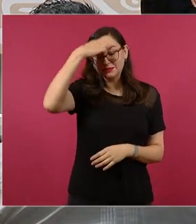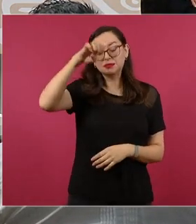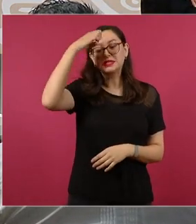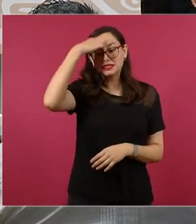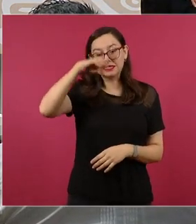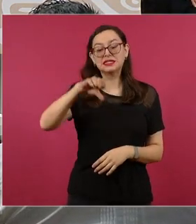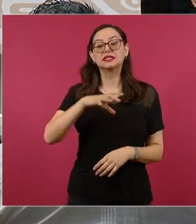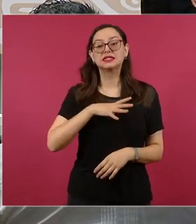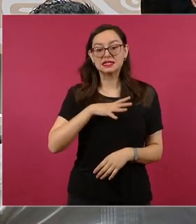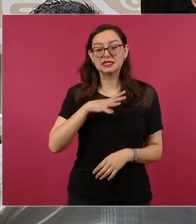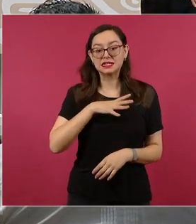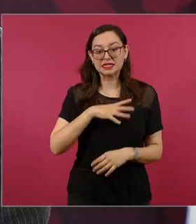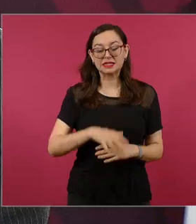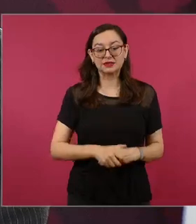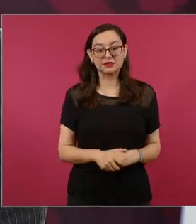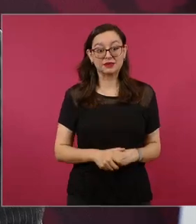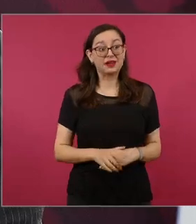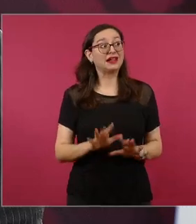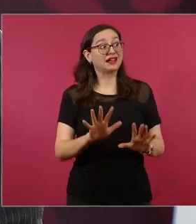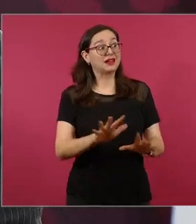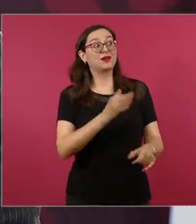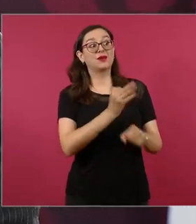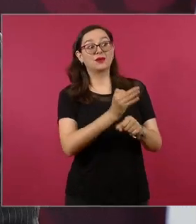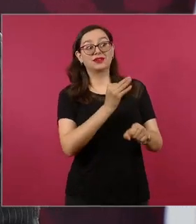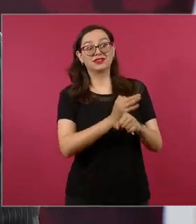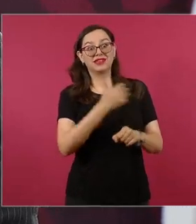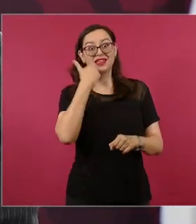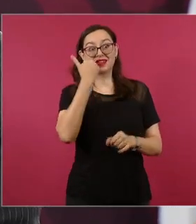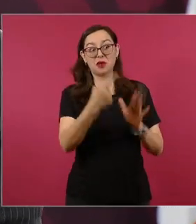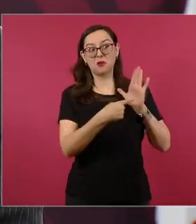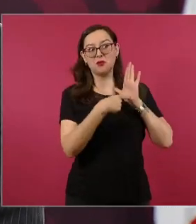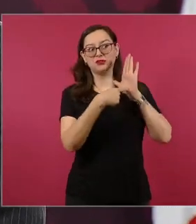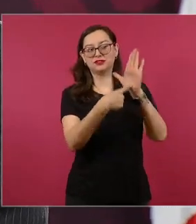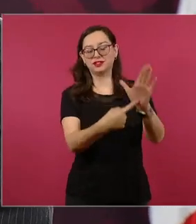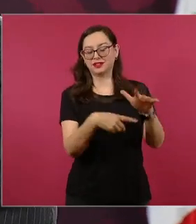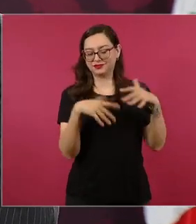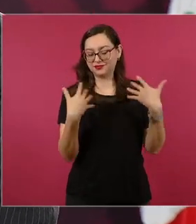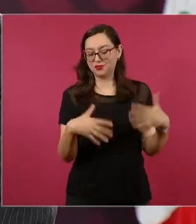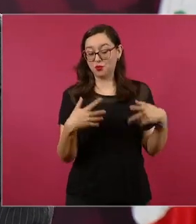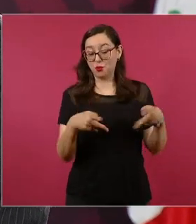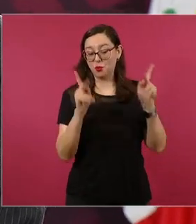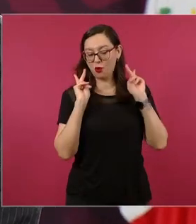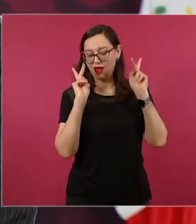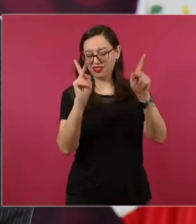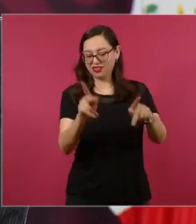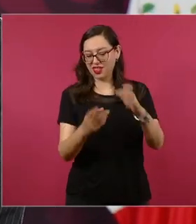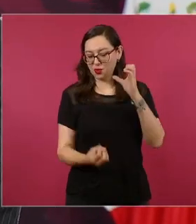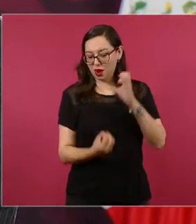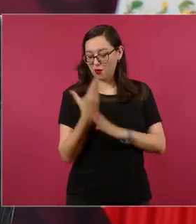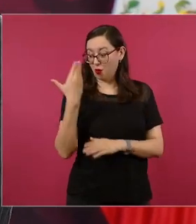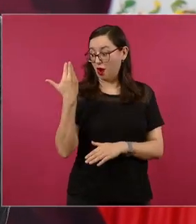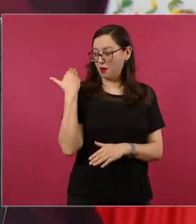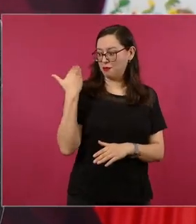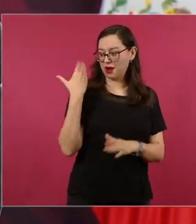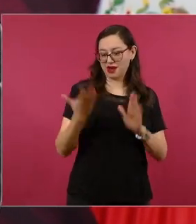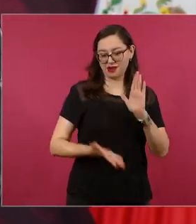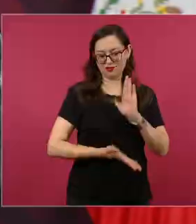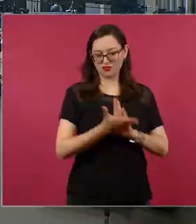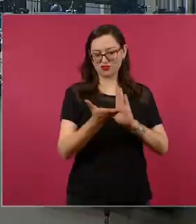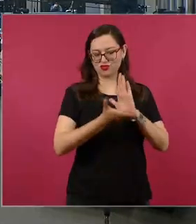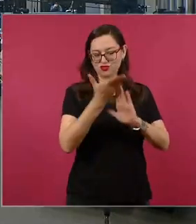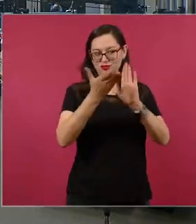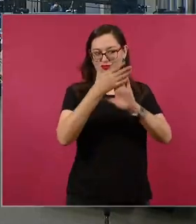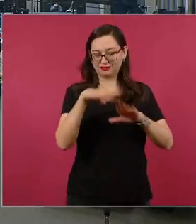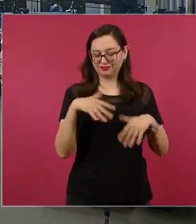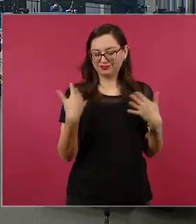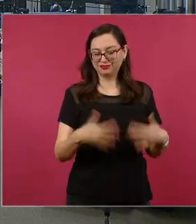que por cierto, ahorita les voy a mostrar algo que me dio mucho gusto, de un puente con una lanzadora, que es el segundo o el tercer